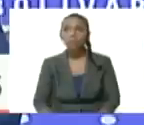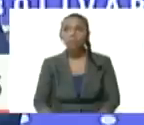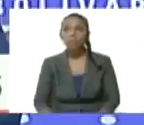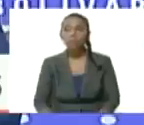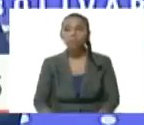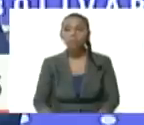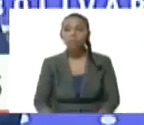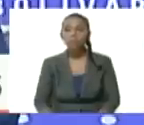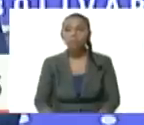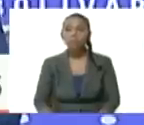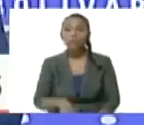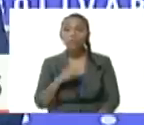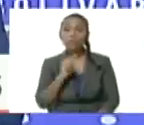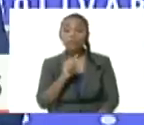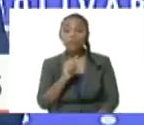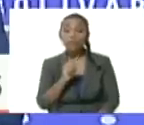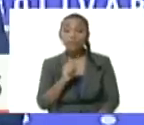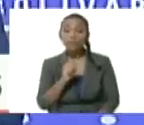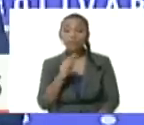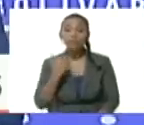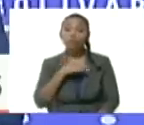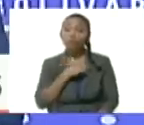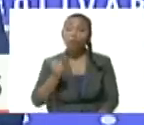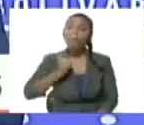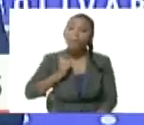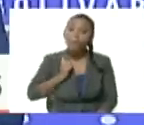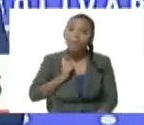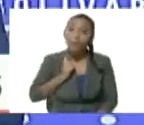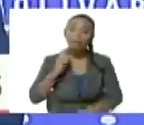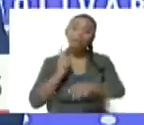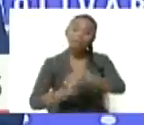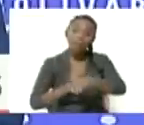Así que tenemos que aprovechar muy bien el tiempo,